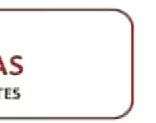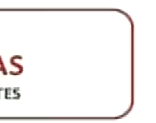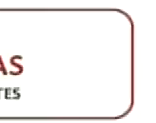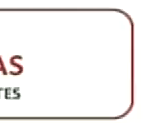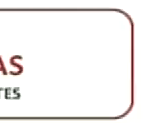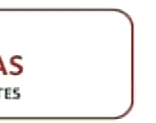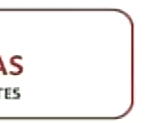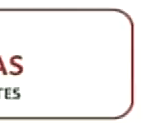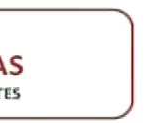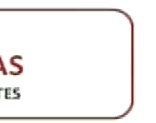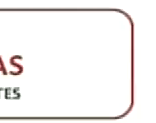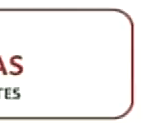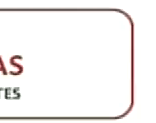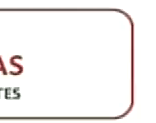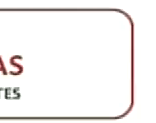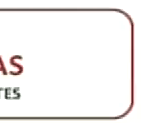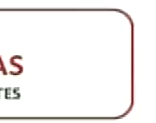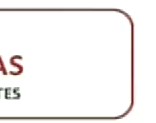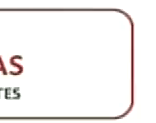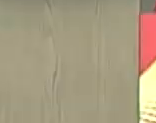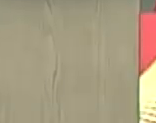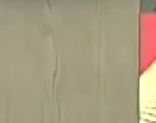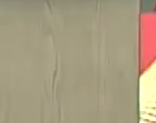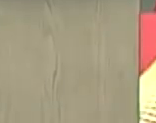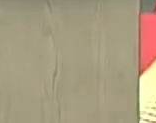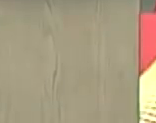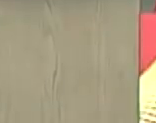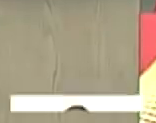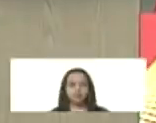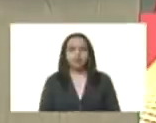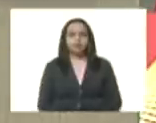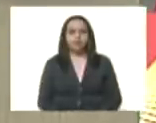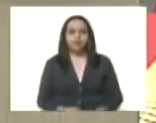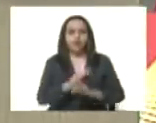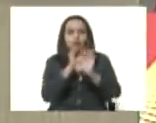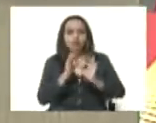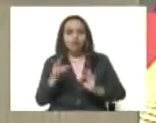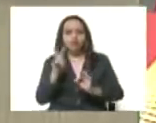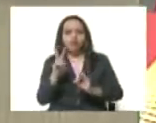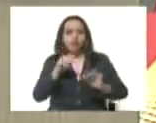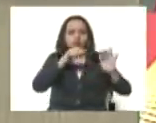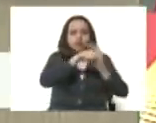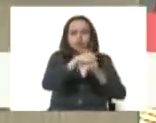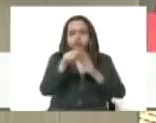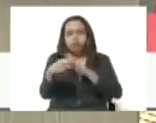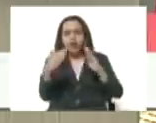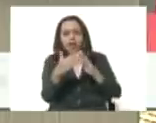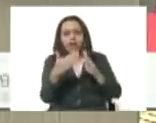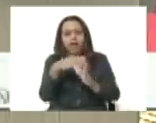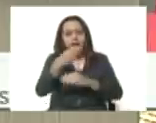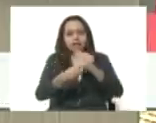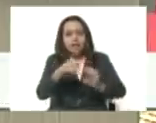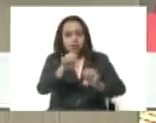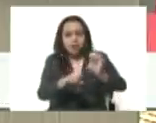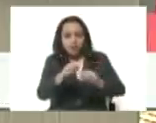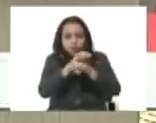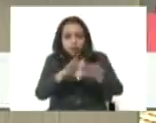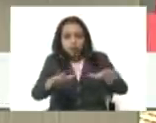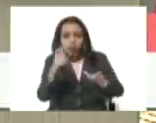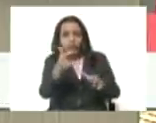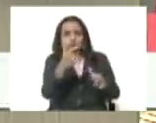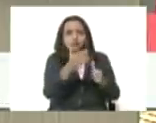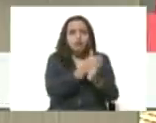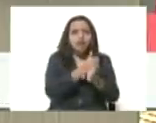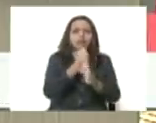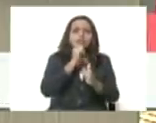47.336 pruebas. Bueno, es el método de Venezuela, el casa por casa, el despistaje masivo y ampliado, buscar los